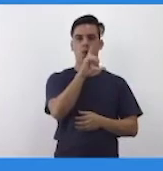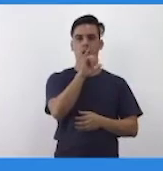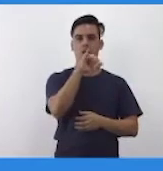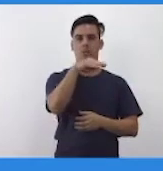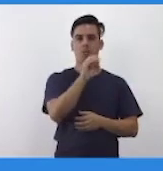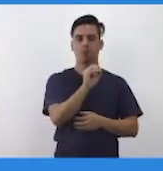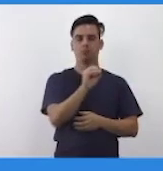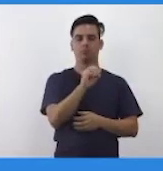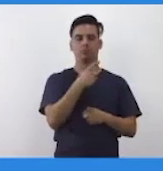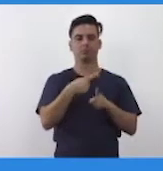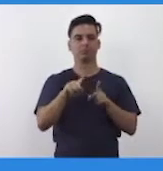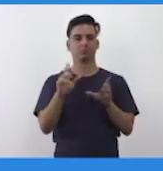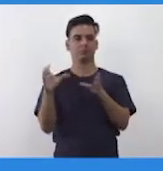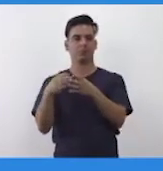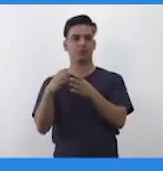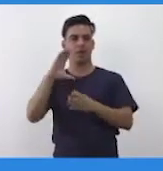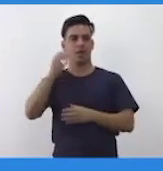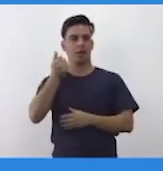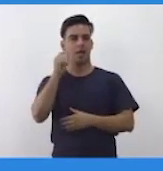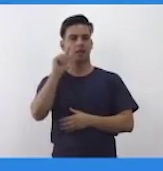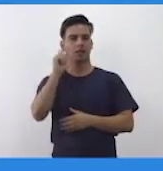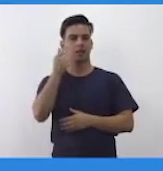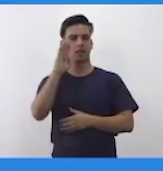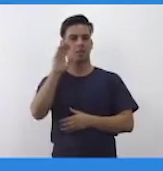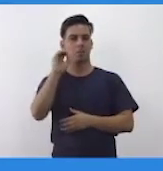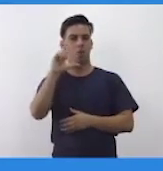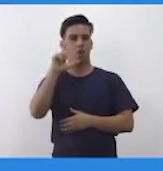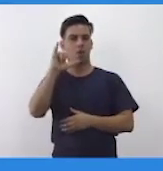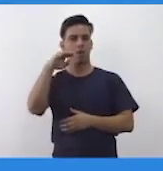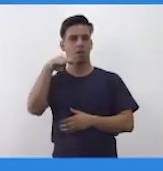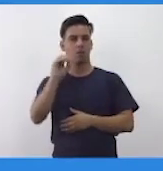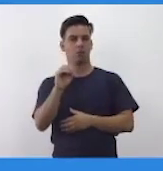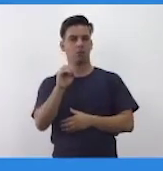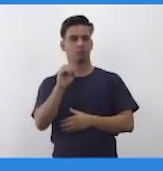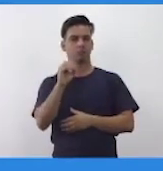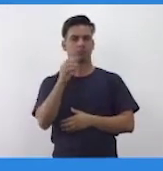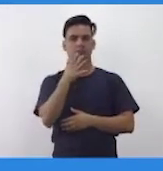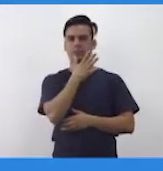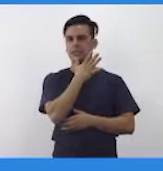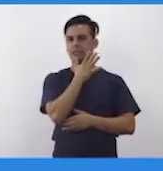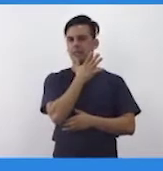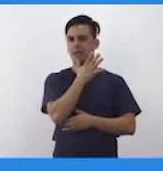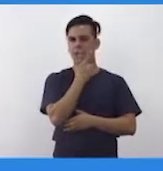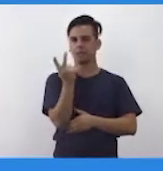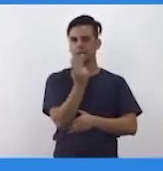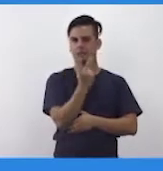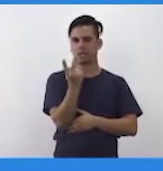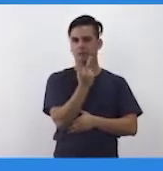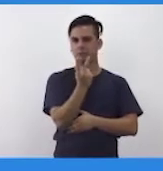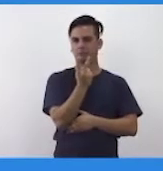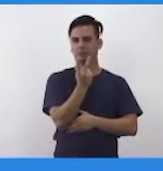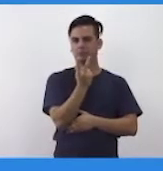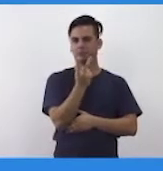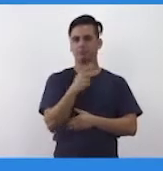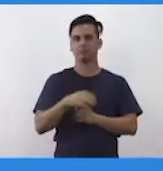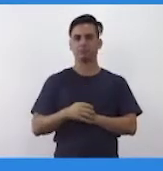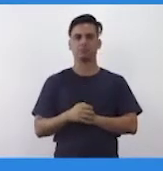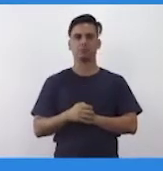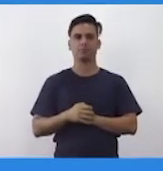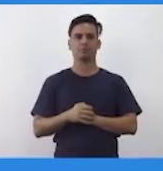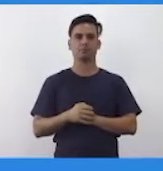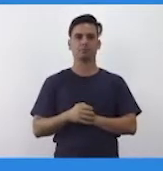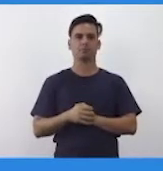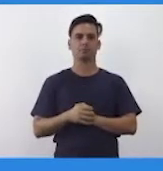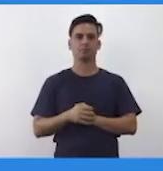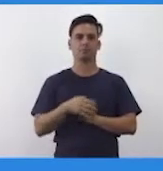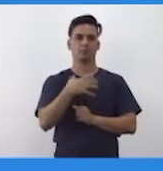semejanza estuvimos puntualizando? Están regulados enzimáticamente, son una expresión